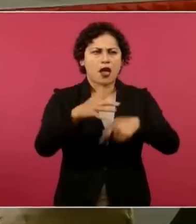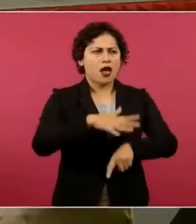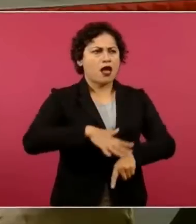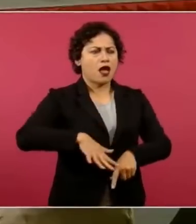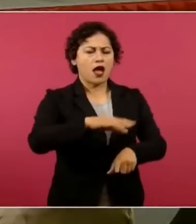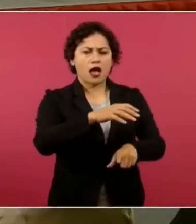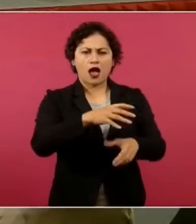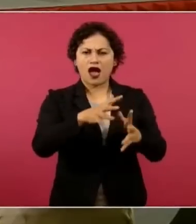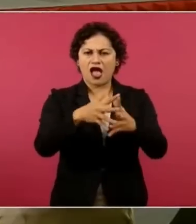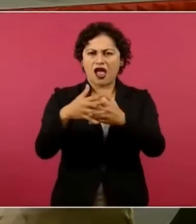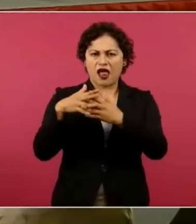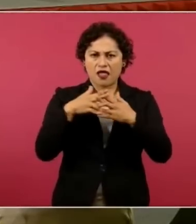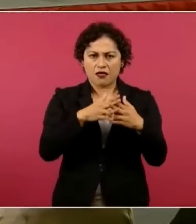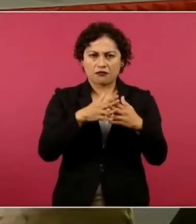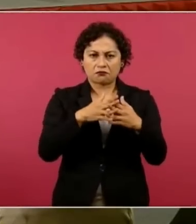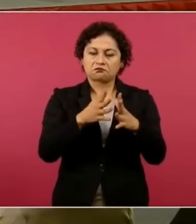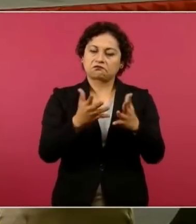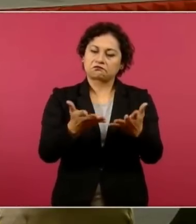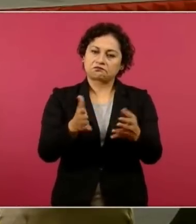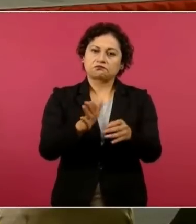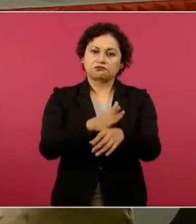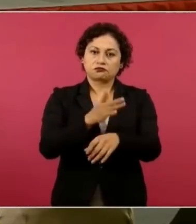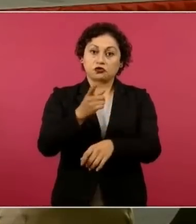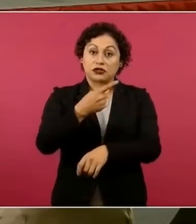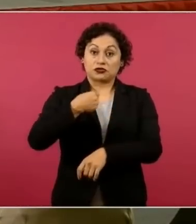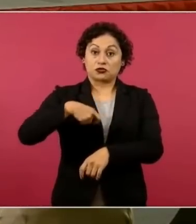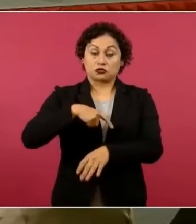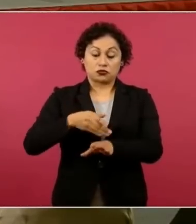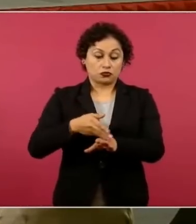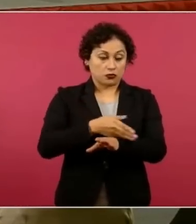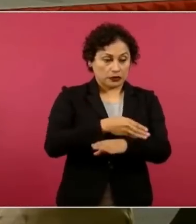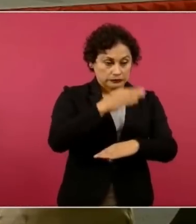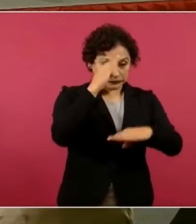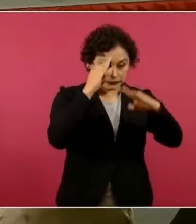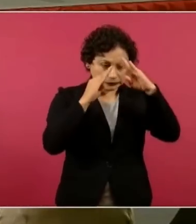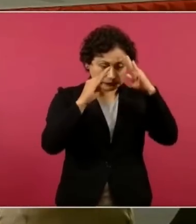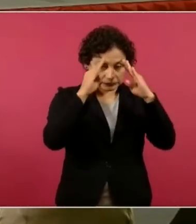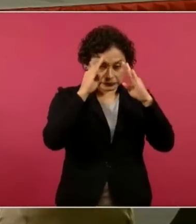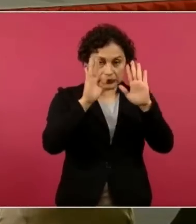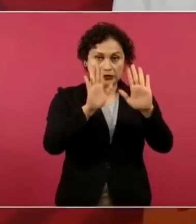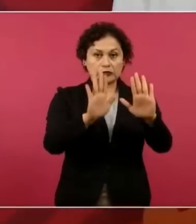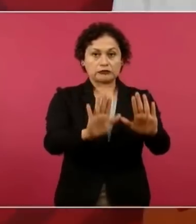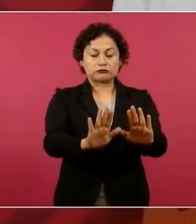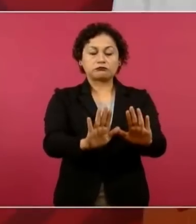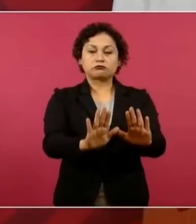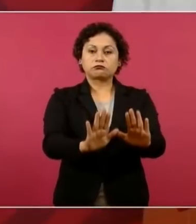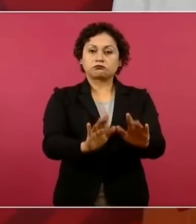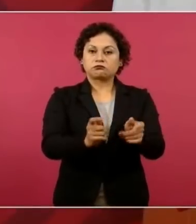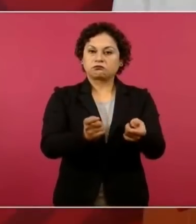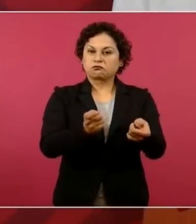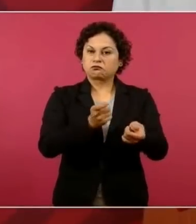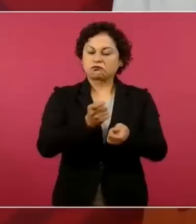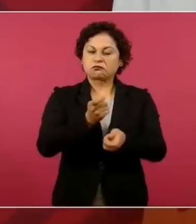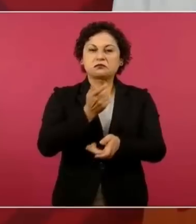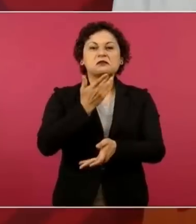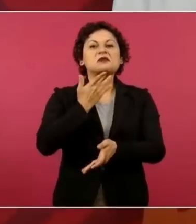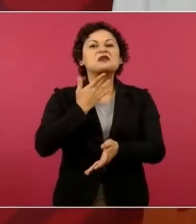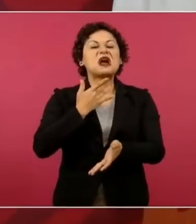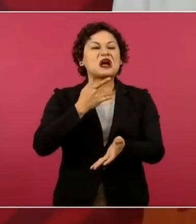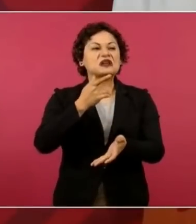Entonces, nos ayudó mucho ese subsidio. Si no hubiésemos tomado esa